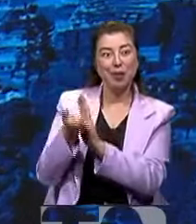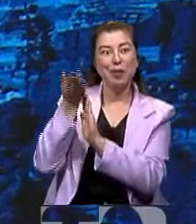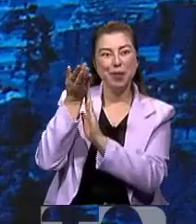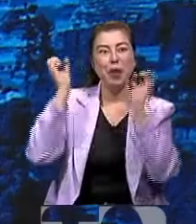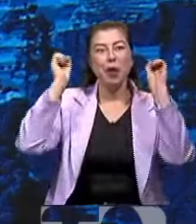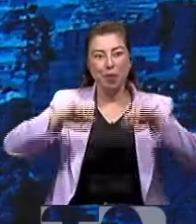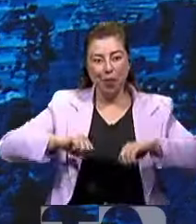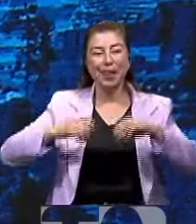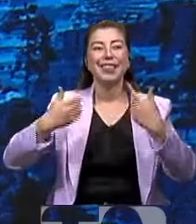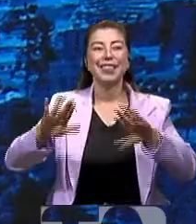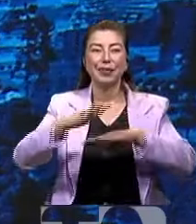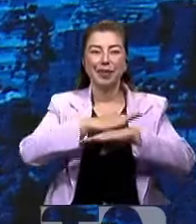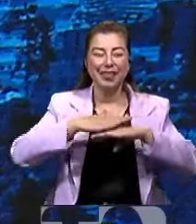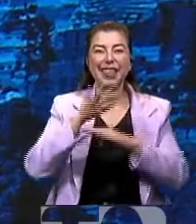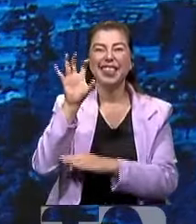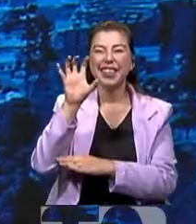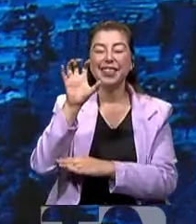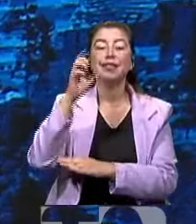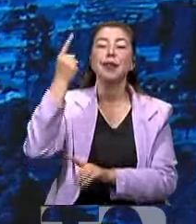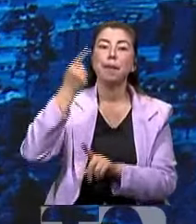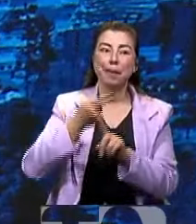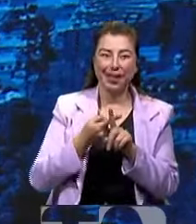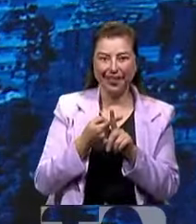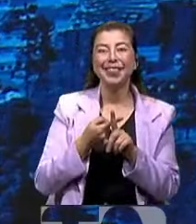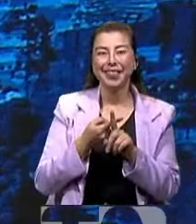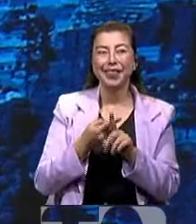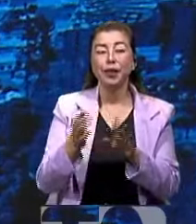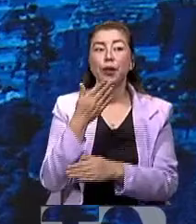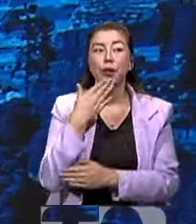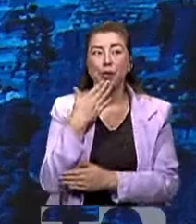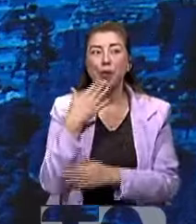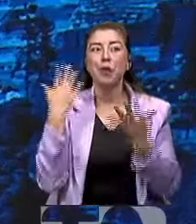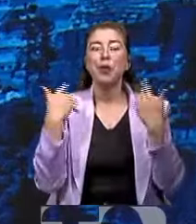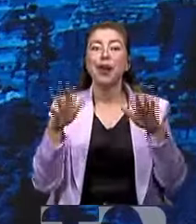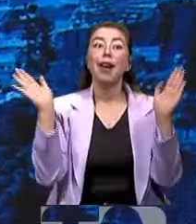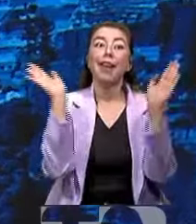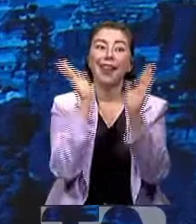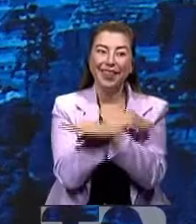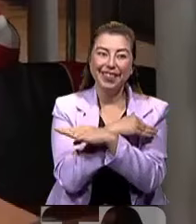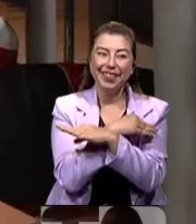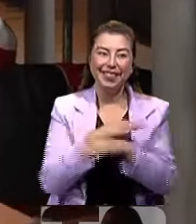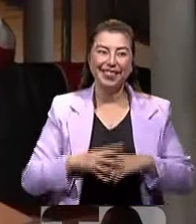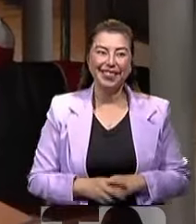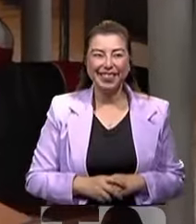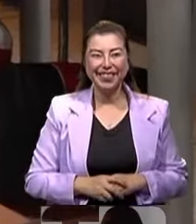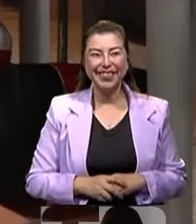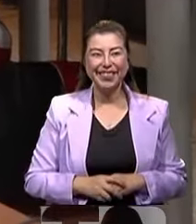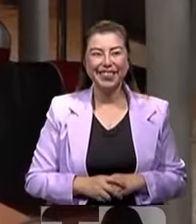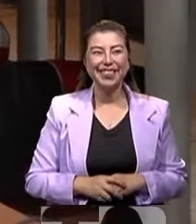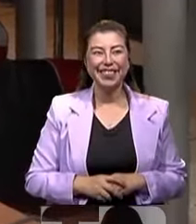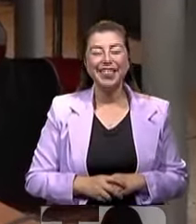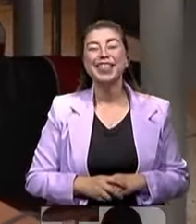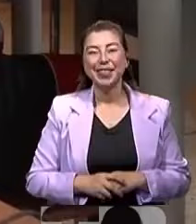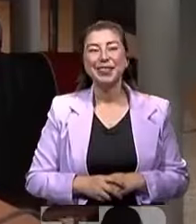meses. 14 unidades educativas ofrecerán el bachillerato acelerado de forma gratuita. Lo que a